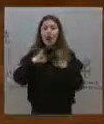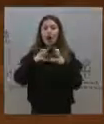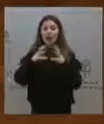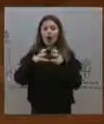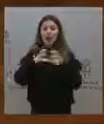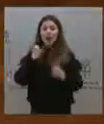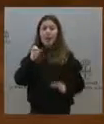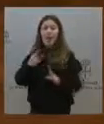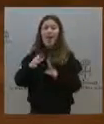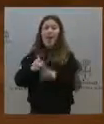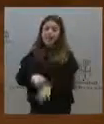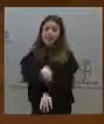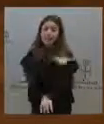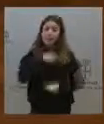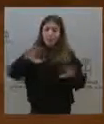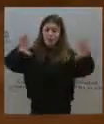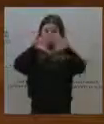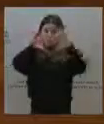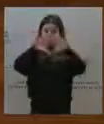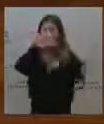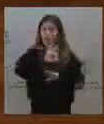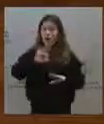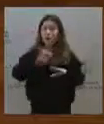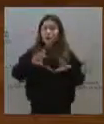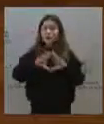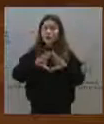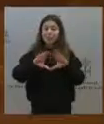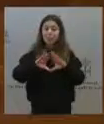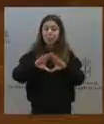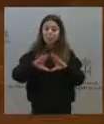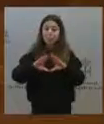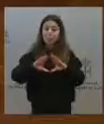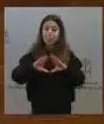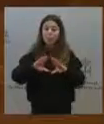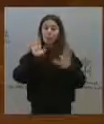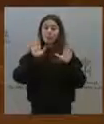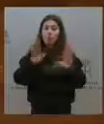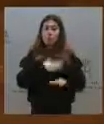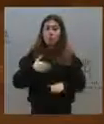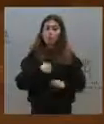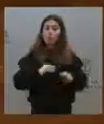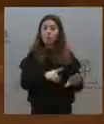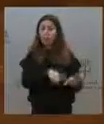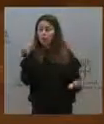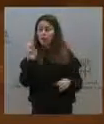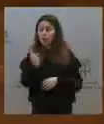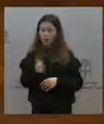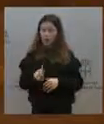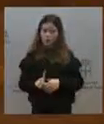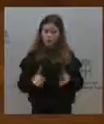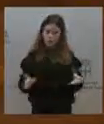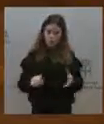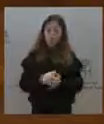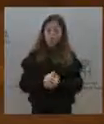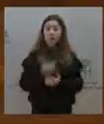corporativismo político. Pero no seré yo quien le saque de ese error. En todo caso, si aplicáramos la máxima del PSOE